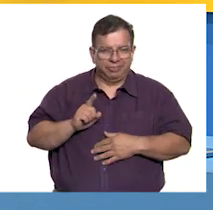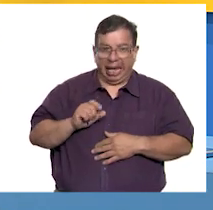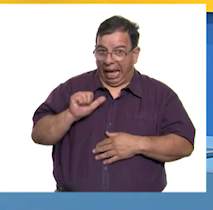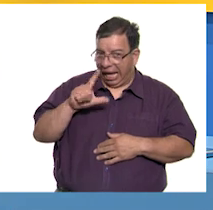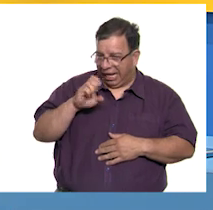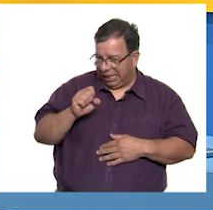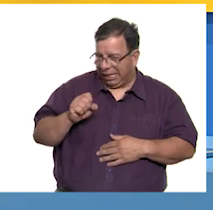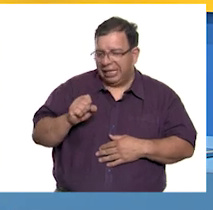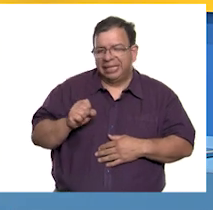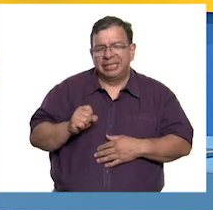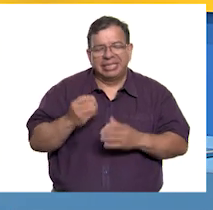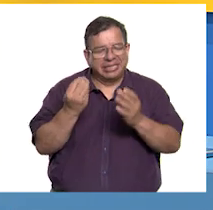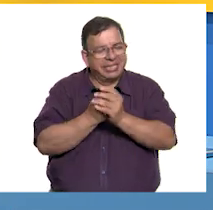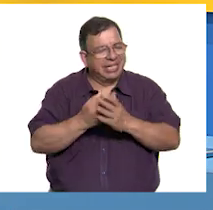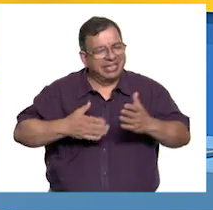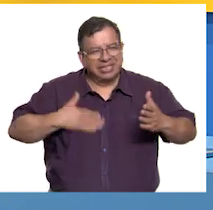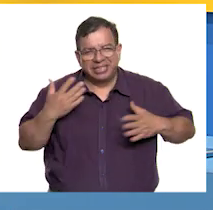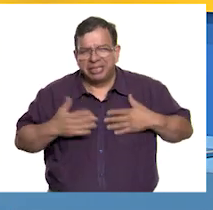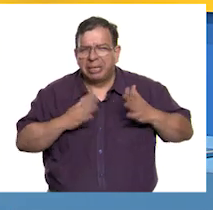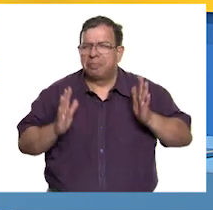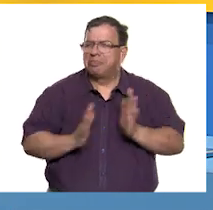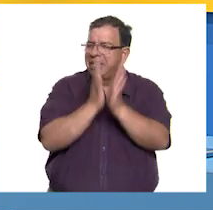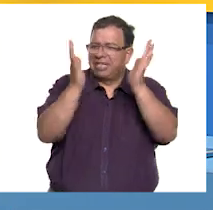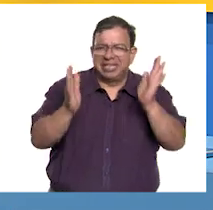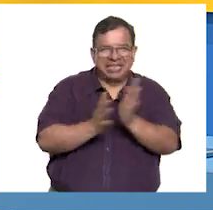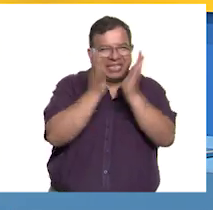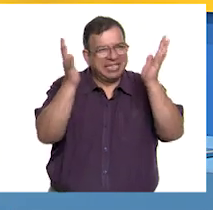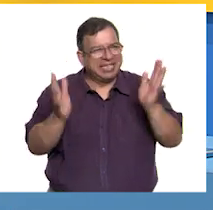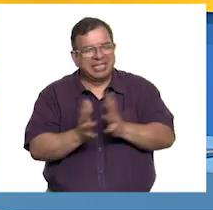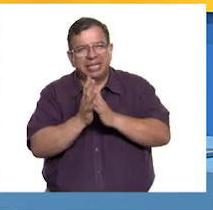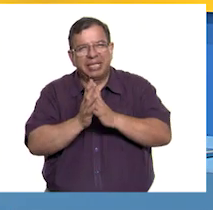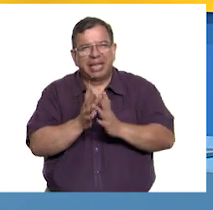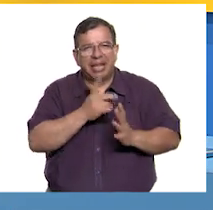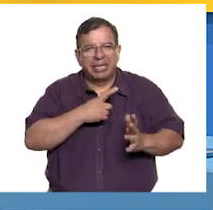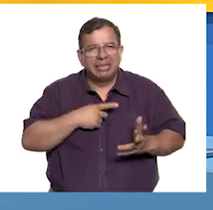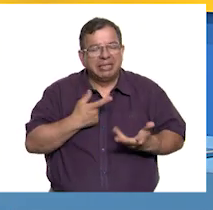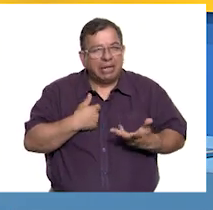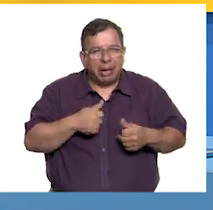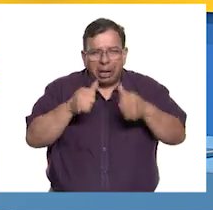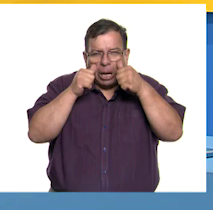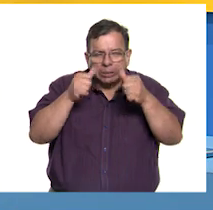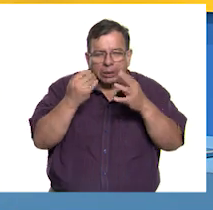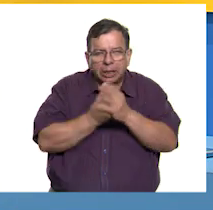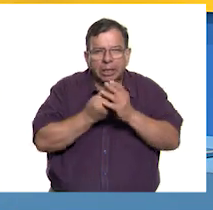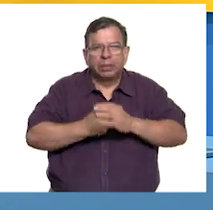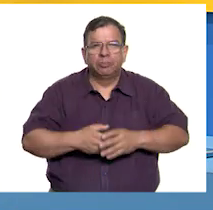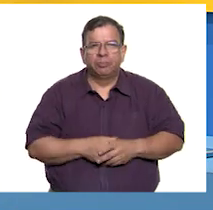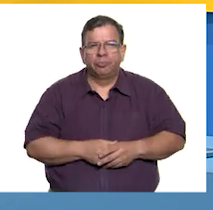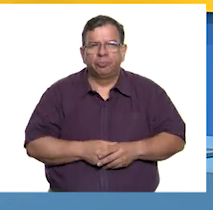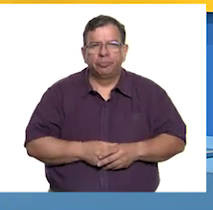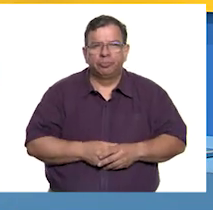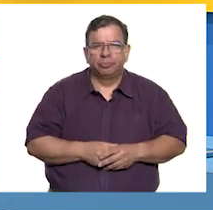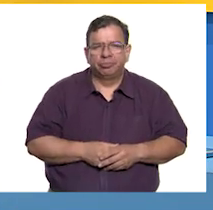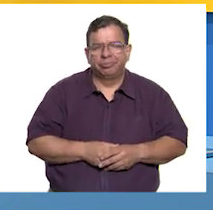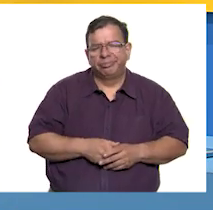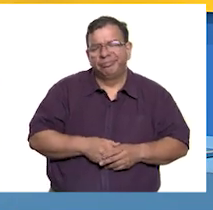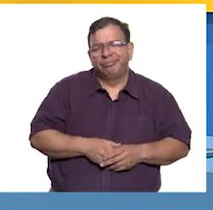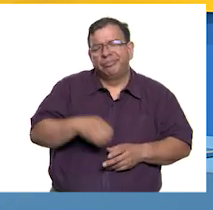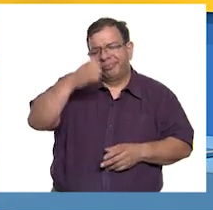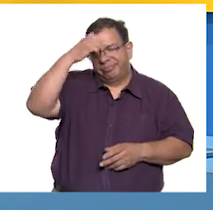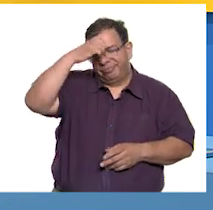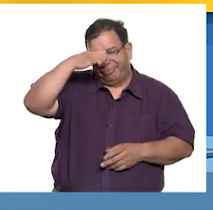tanto disfruta las clases y que participa de manera tan entusiasta, debe estar muy atenta a la clase. Y te extrañamos,